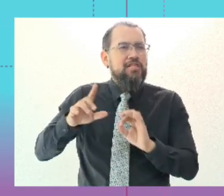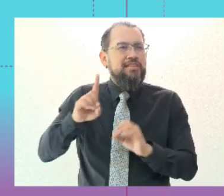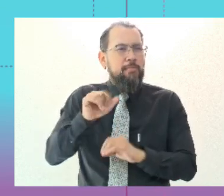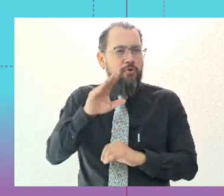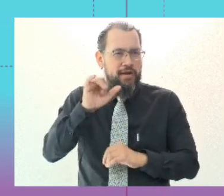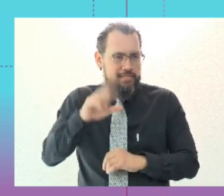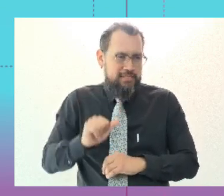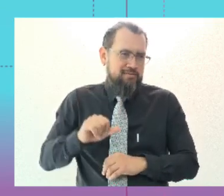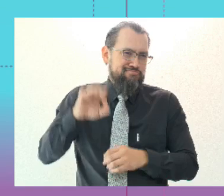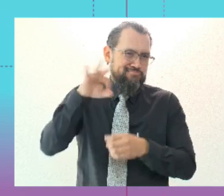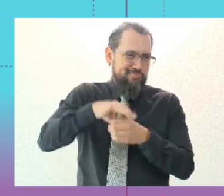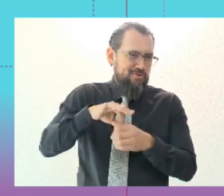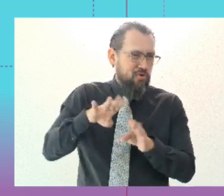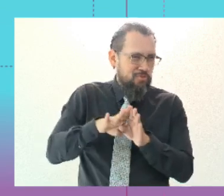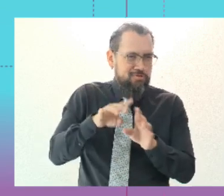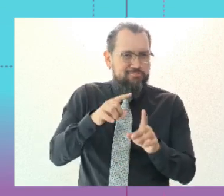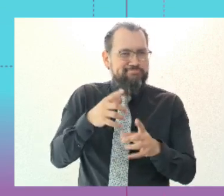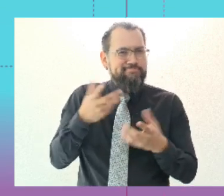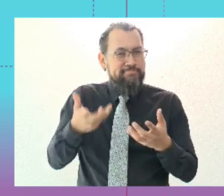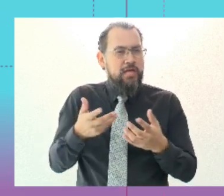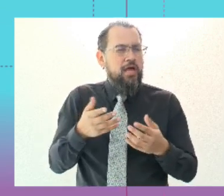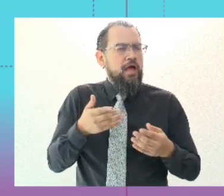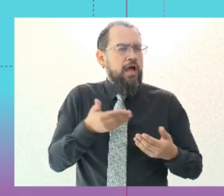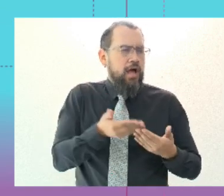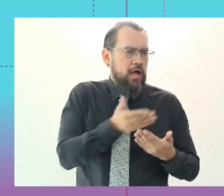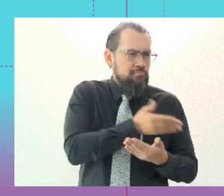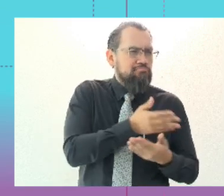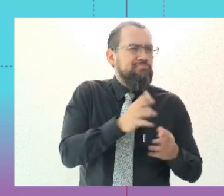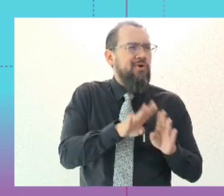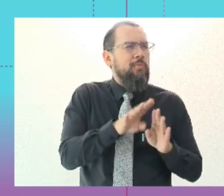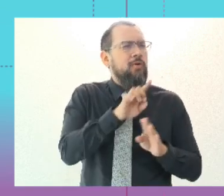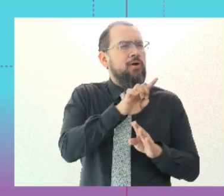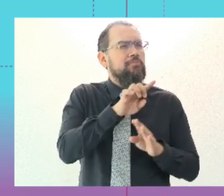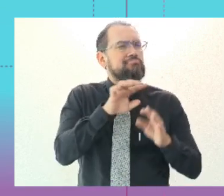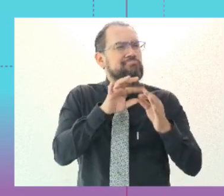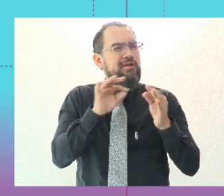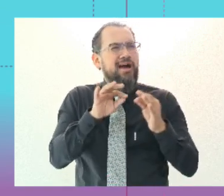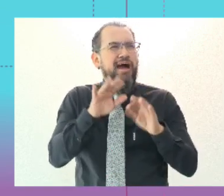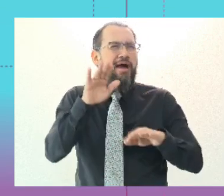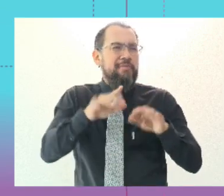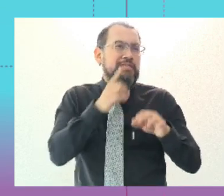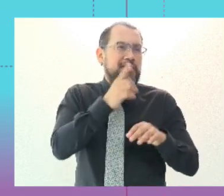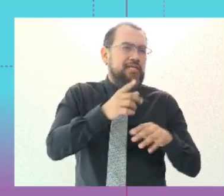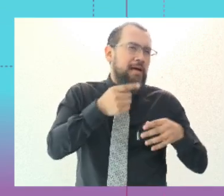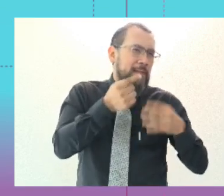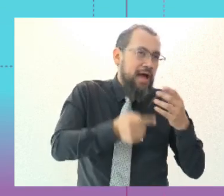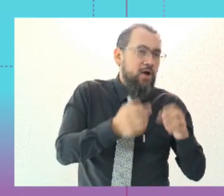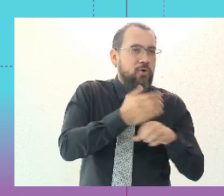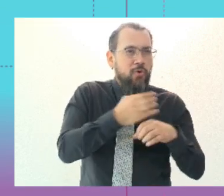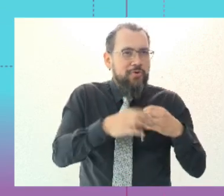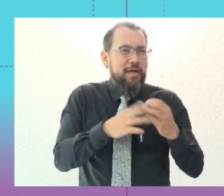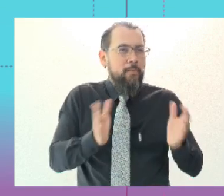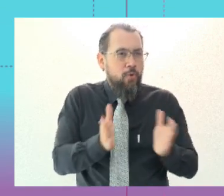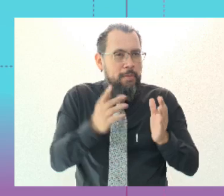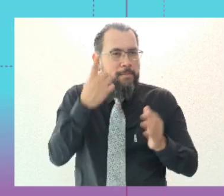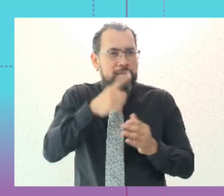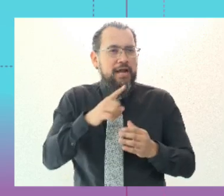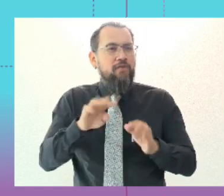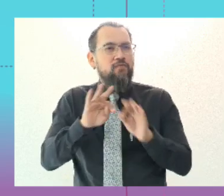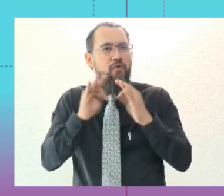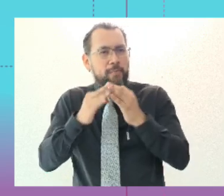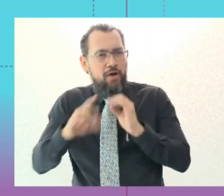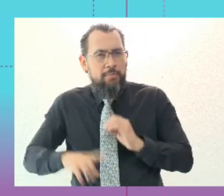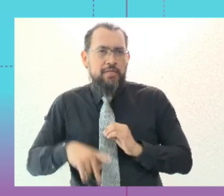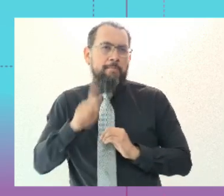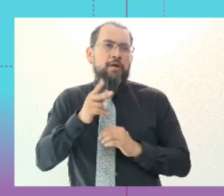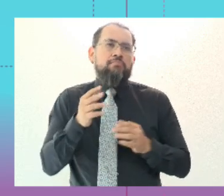motor, como prevención de la corrupción, de la democracia, y nunca se toma tan en cuenta los archivos, que en realidad es la base de la que